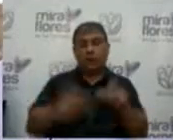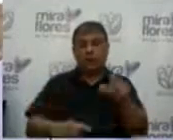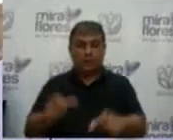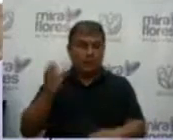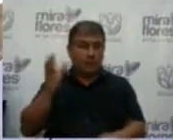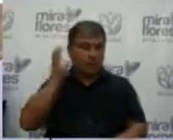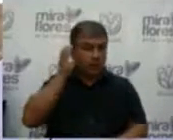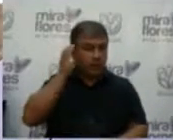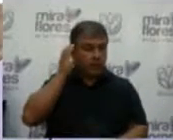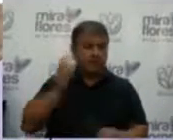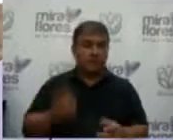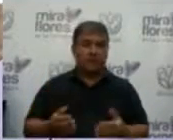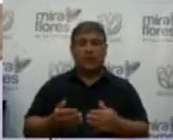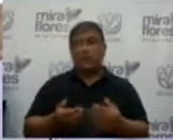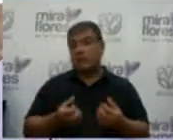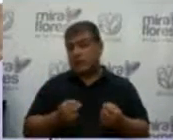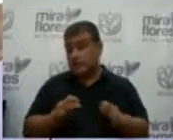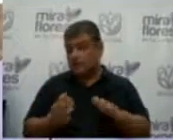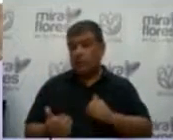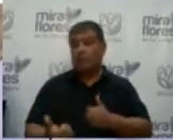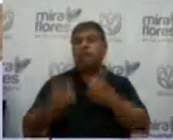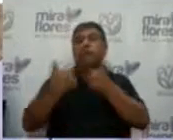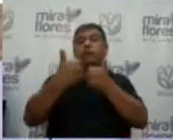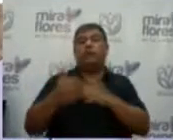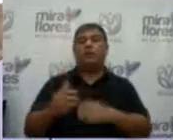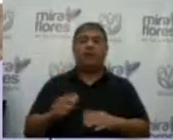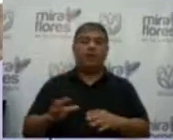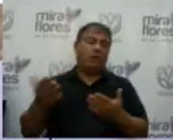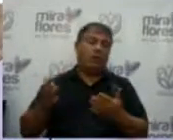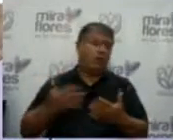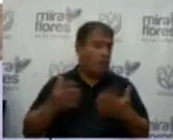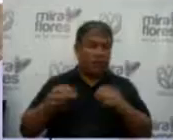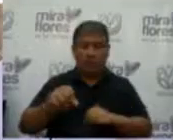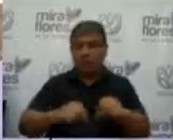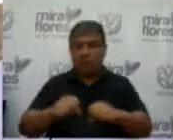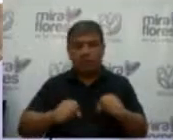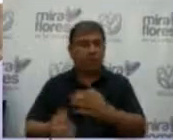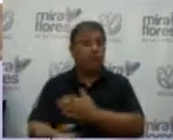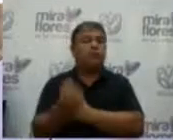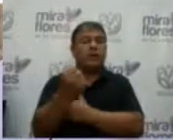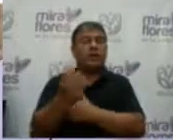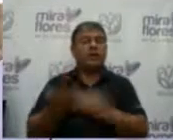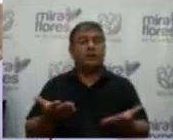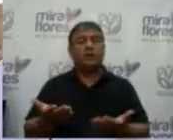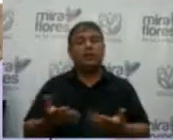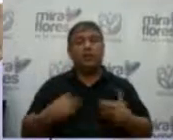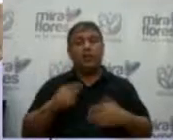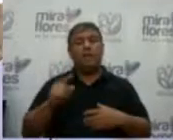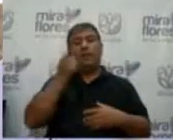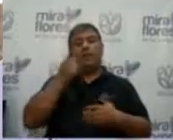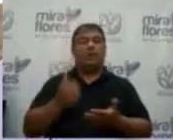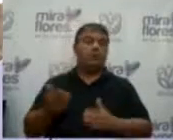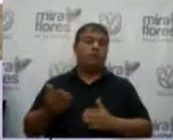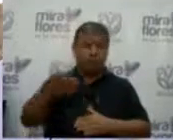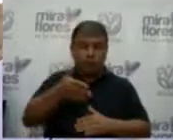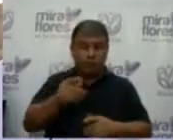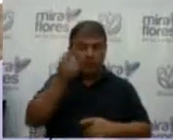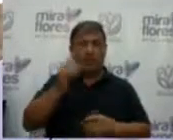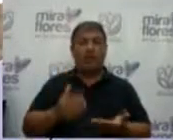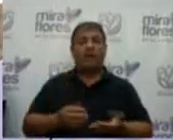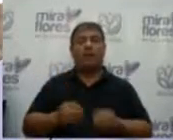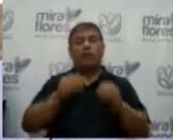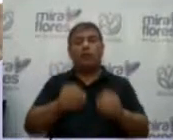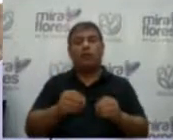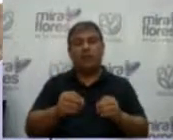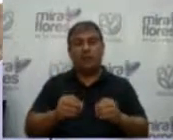miraflorenos ante la ocurrencia de un, Dios no quiera, de un sismo de gran magnitud, sean los primeros en constituirse ahí para